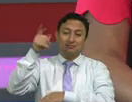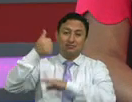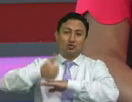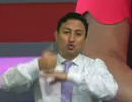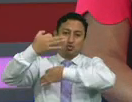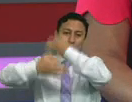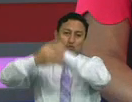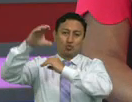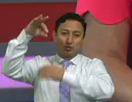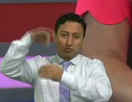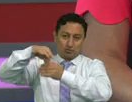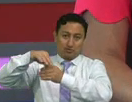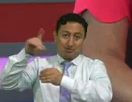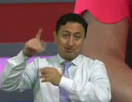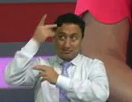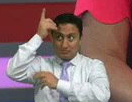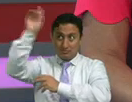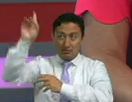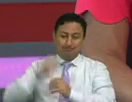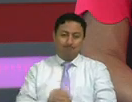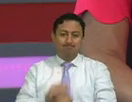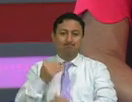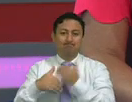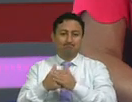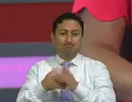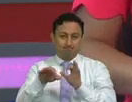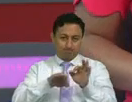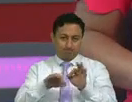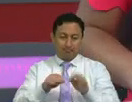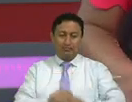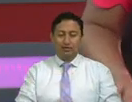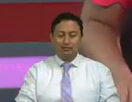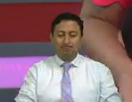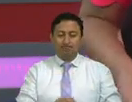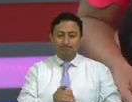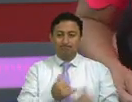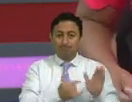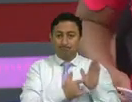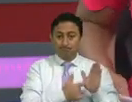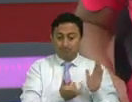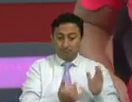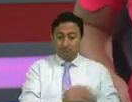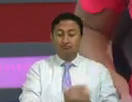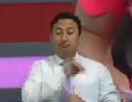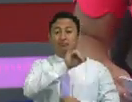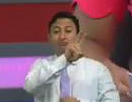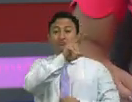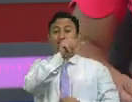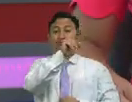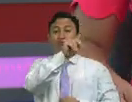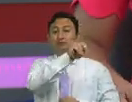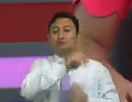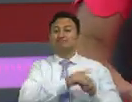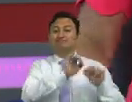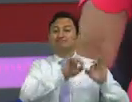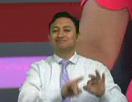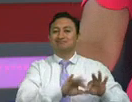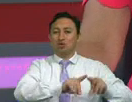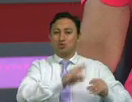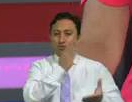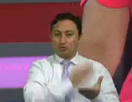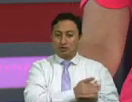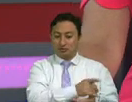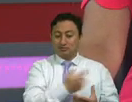contencioso electoral más adelante los detalles ahora les contamos que iban granda secretario anticorrupción en